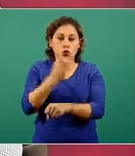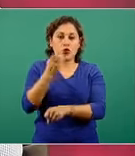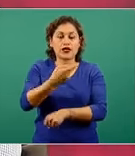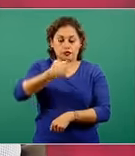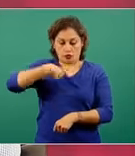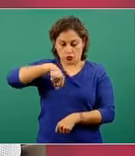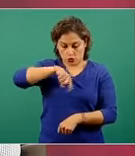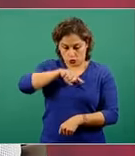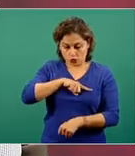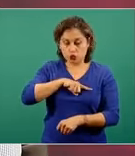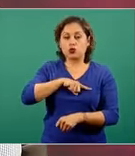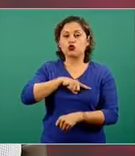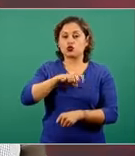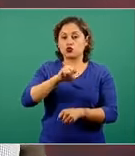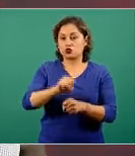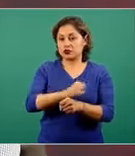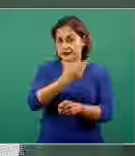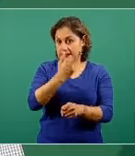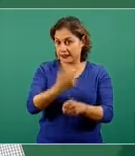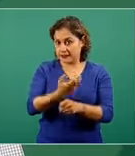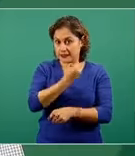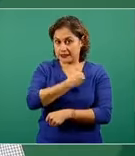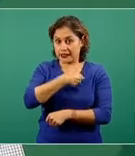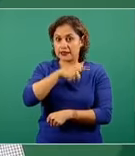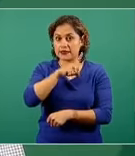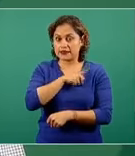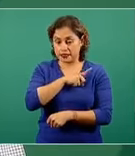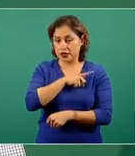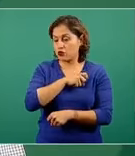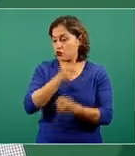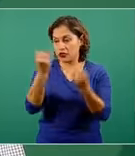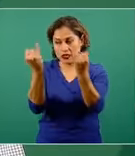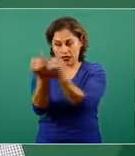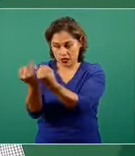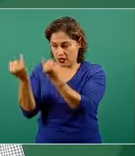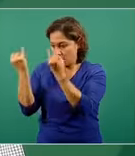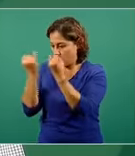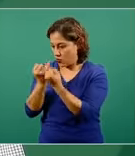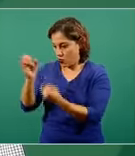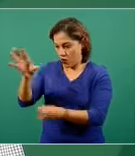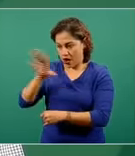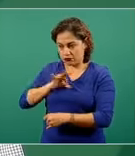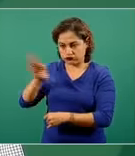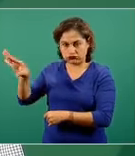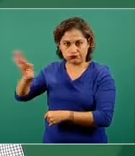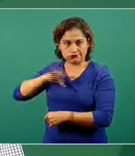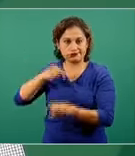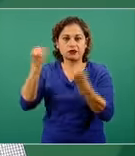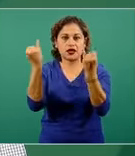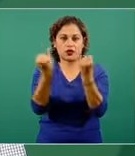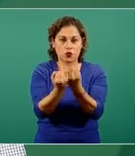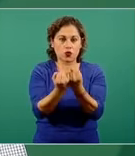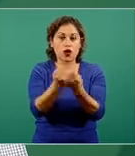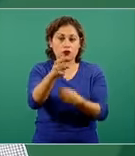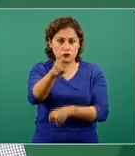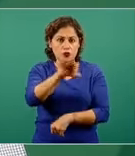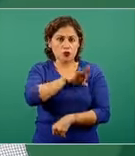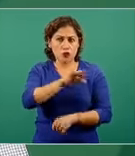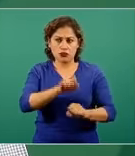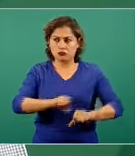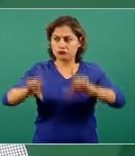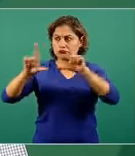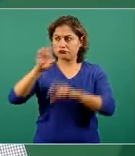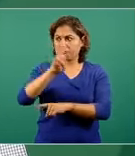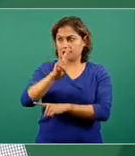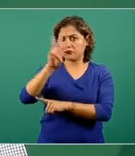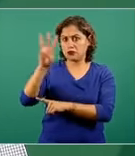Salud, que inclusive pueden ustedes encontrar en las páginas de coronavirus. Van a encontrar específicamente un documento que para fines